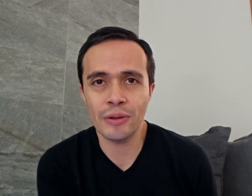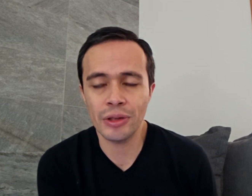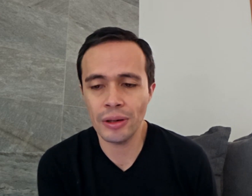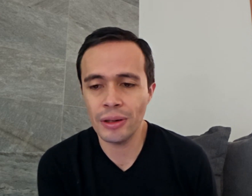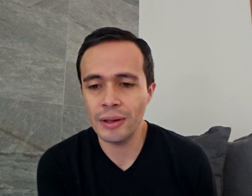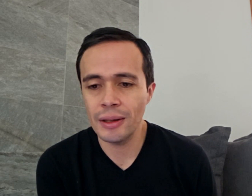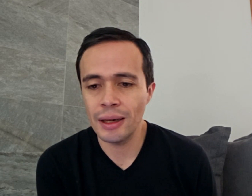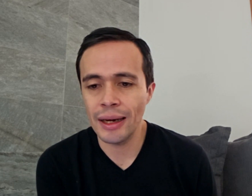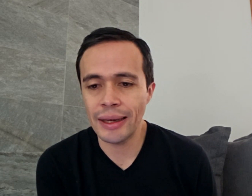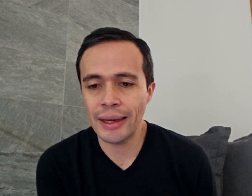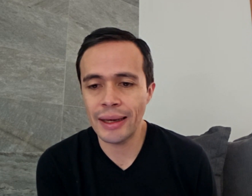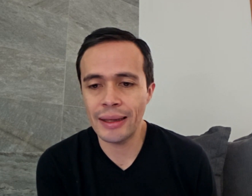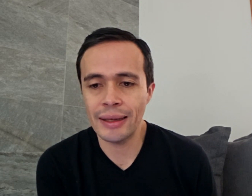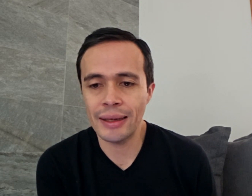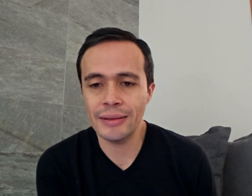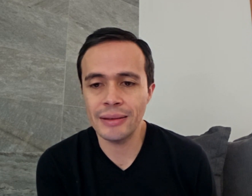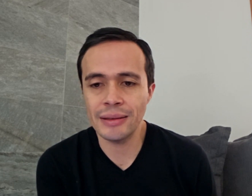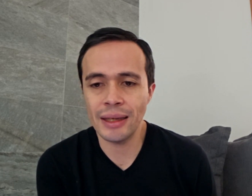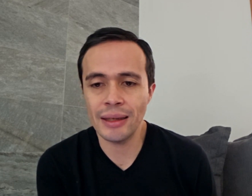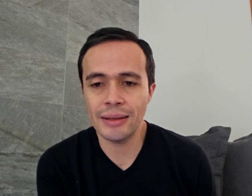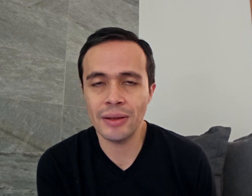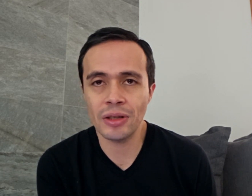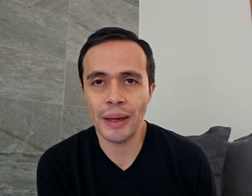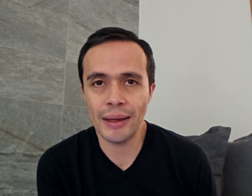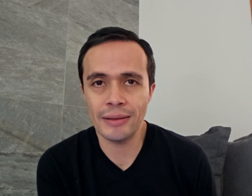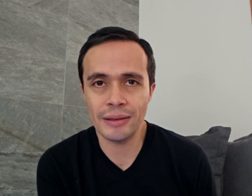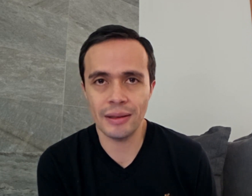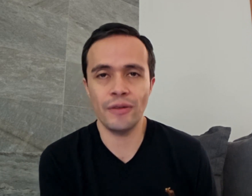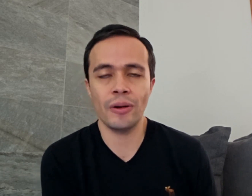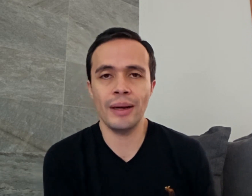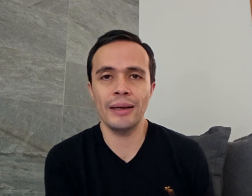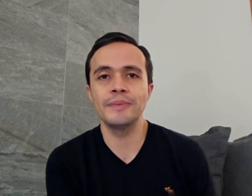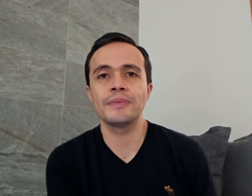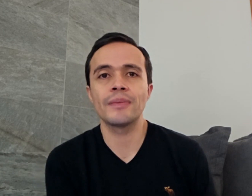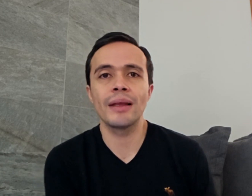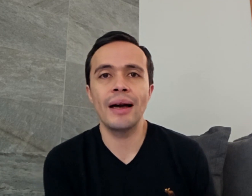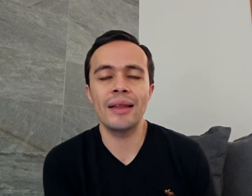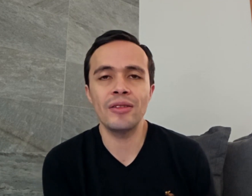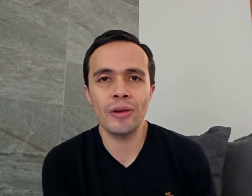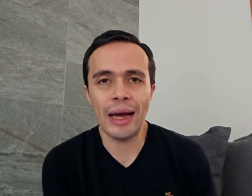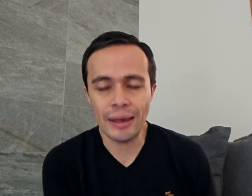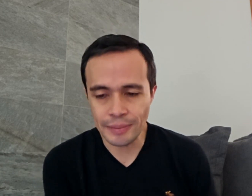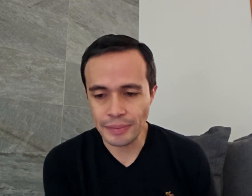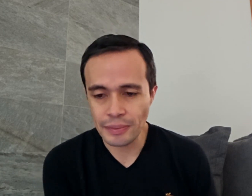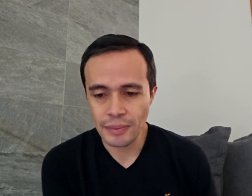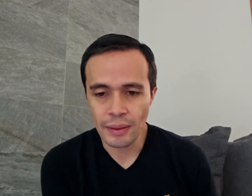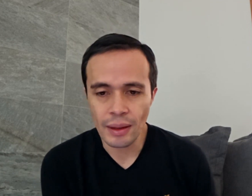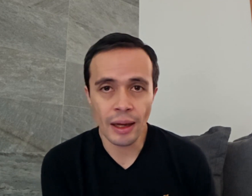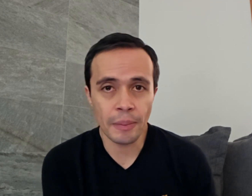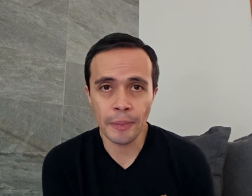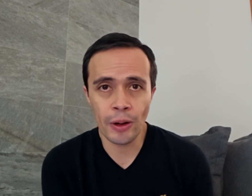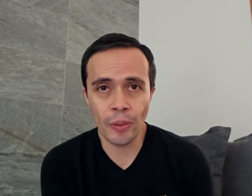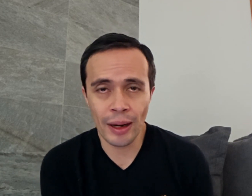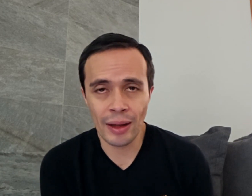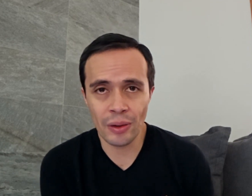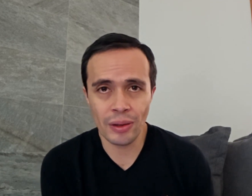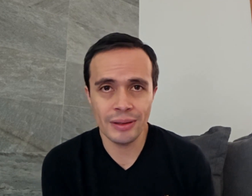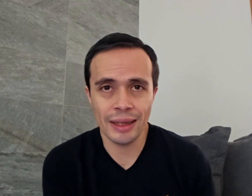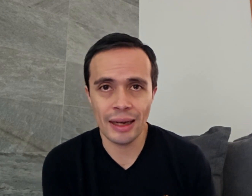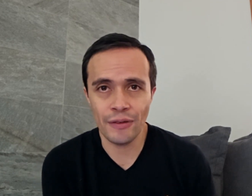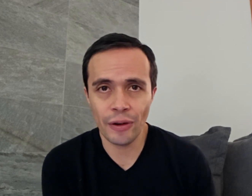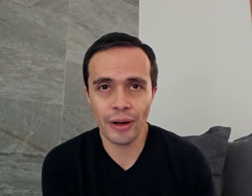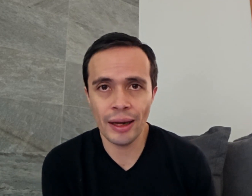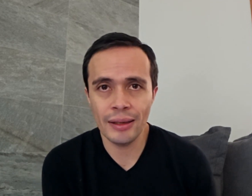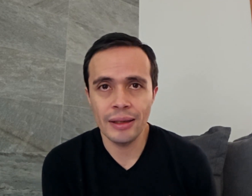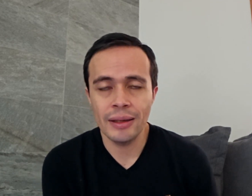Ayer anunció la llegada de 700 Marines de forma adicional. El propio gobernador